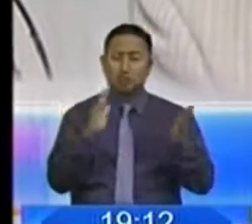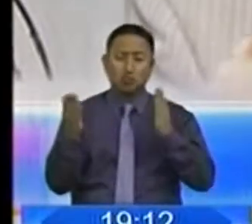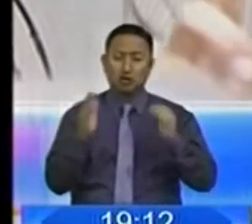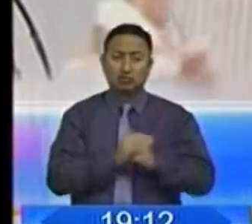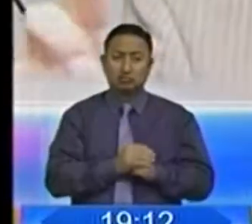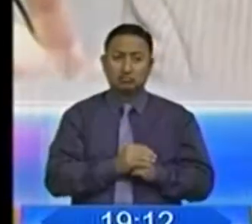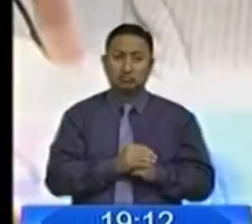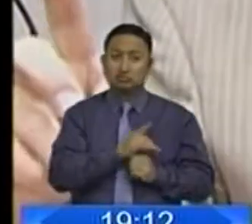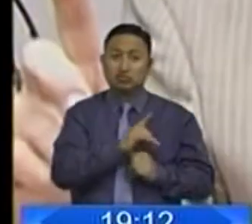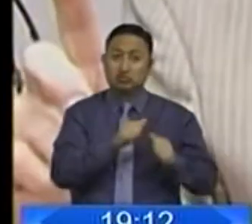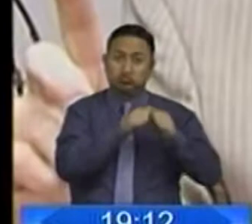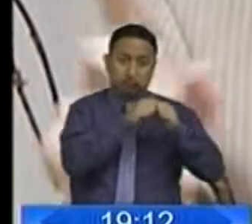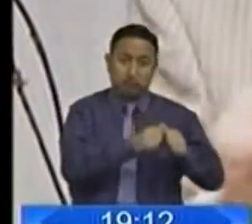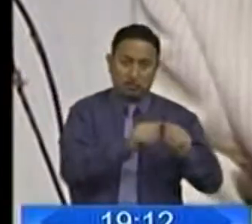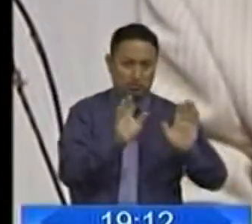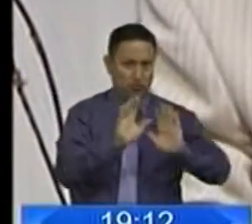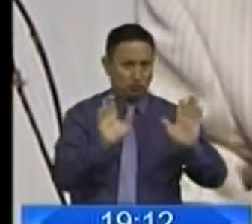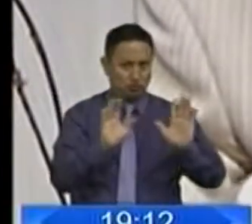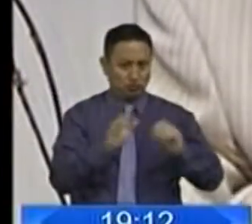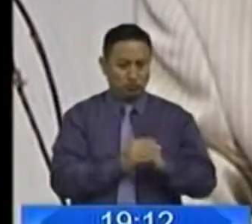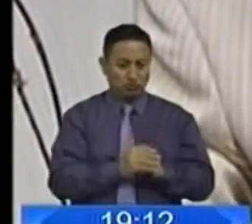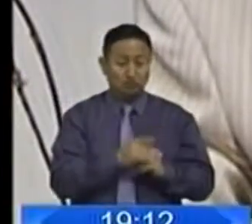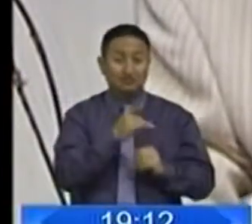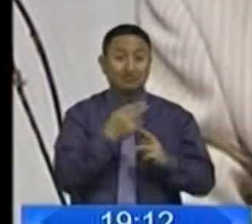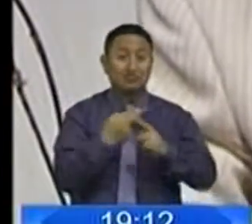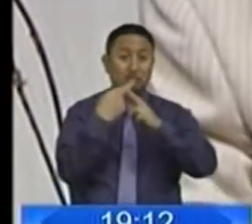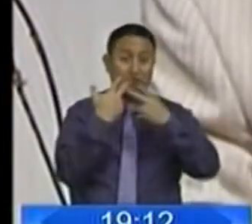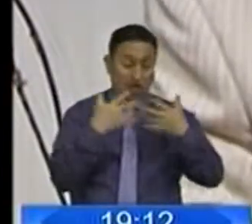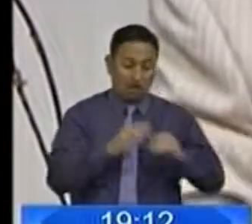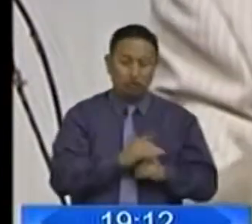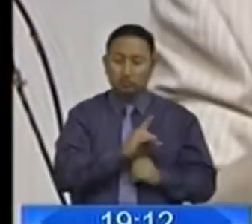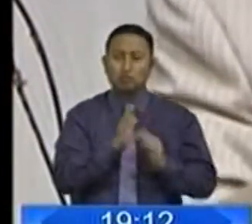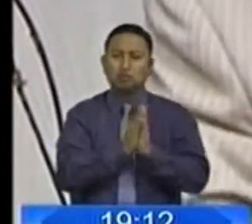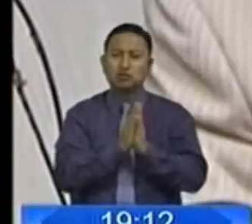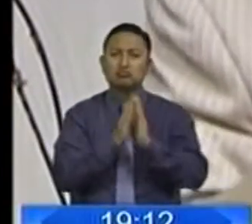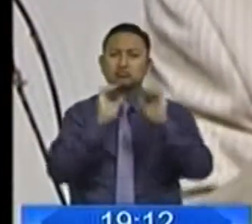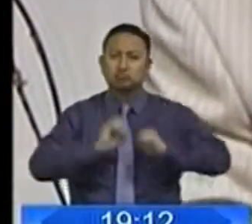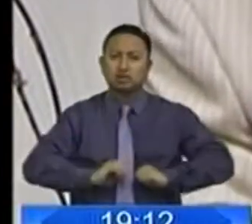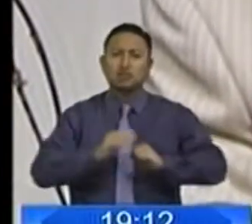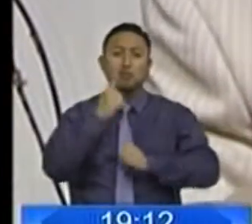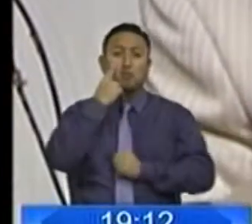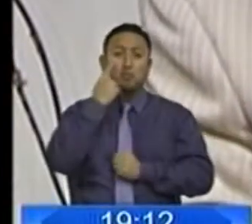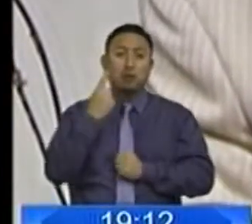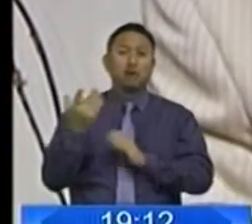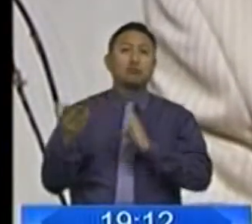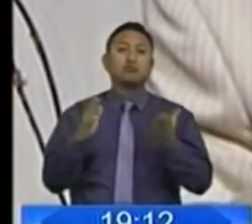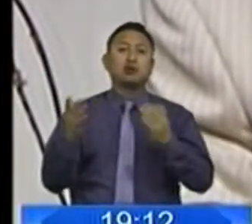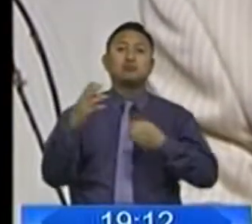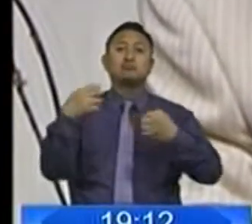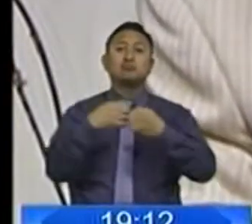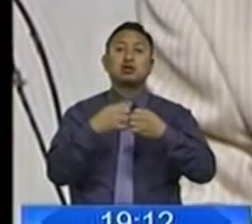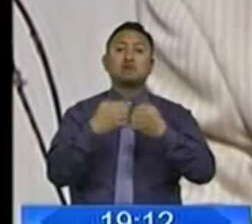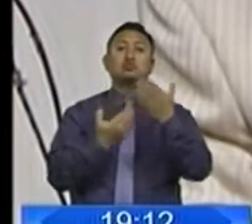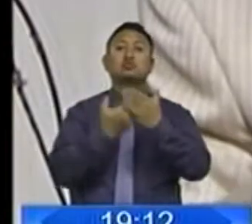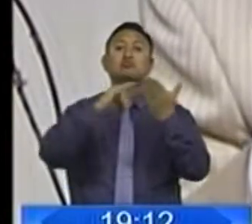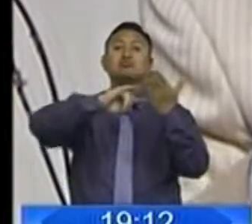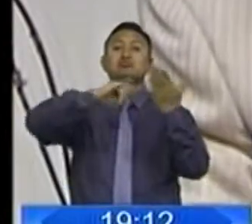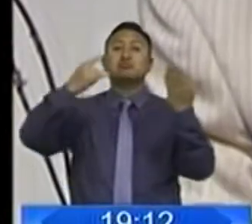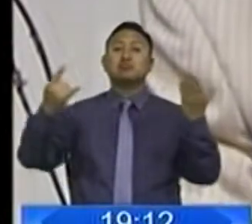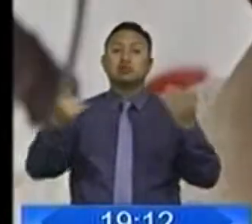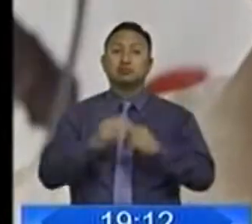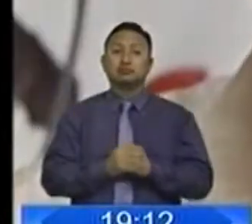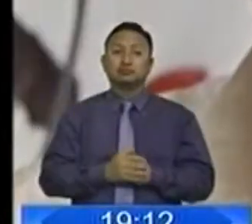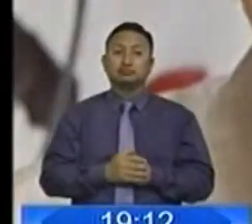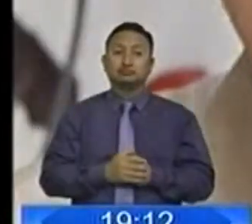es que definitivamente no era una concesión, era un pedido para hacer pruebas de equipos de tecnología